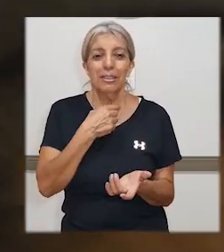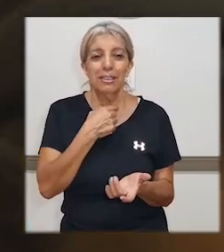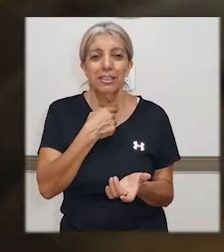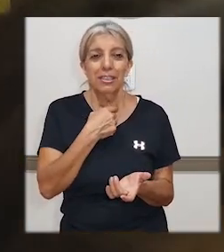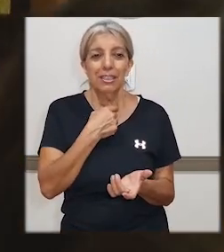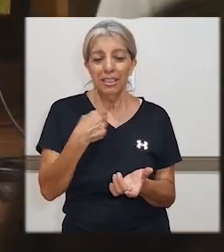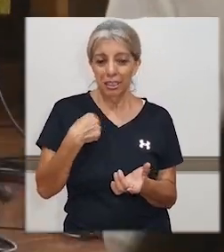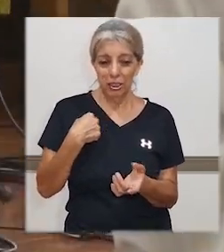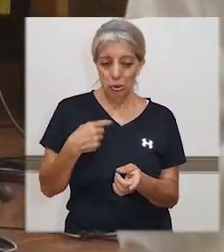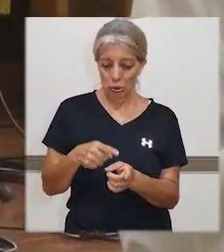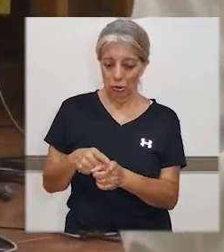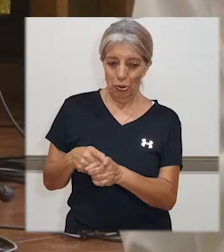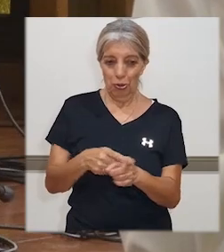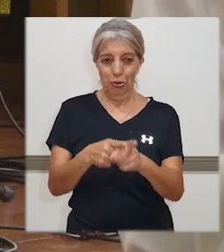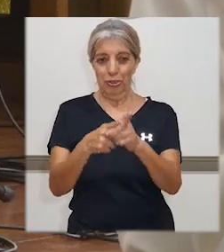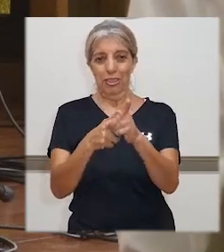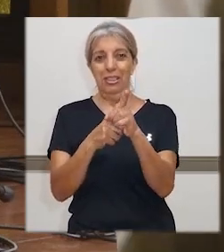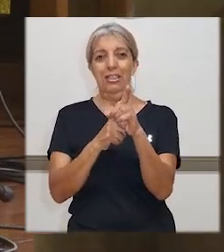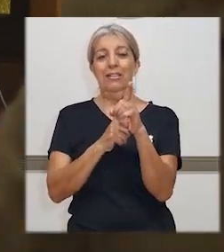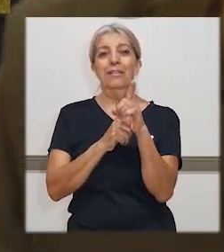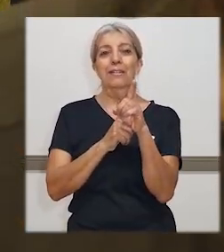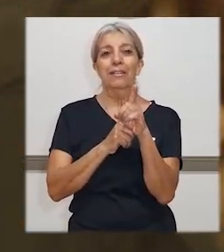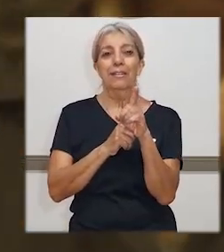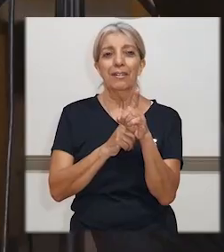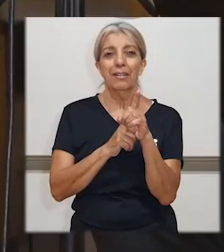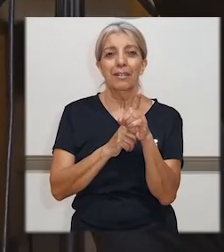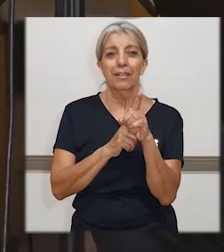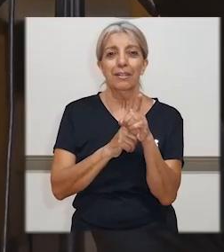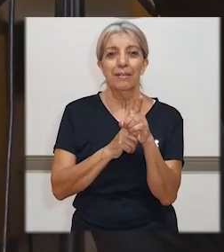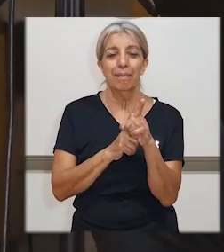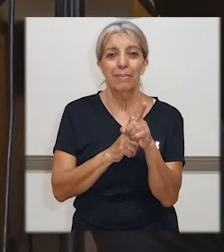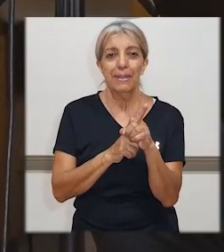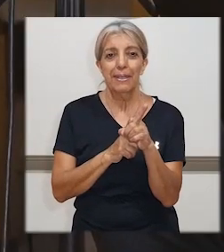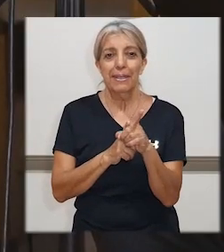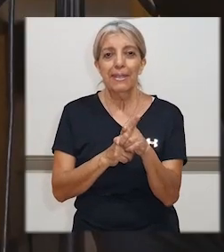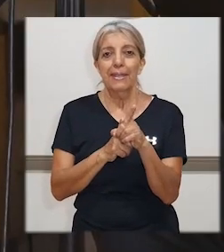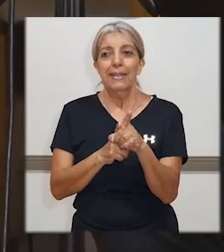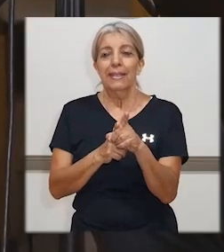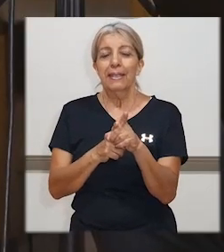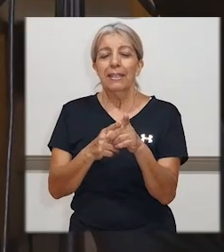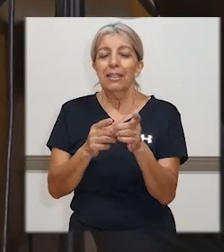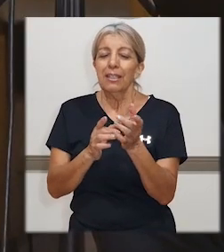quieres que yo te siga,